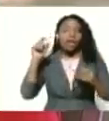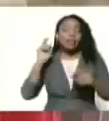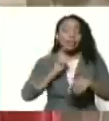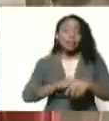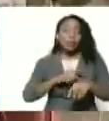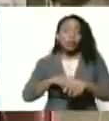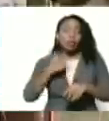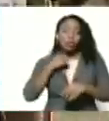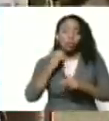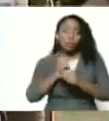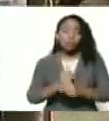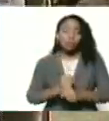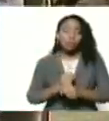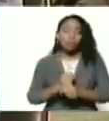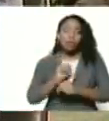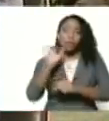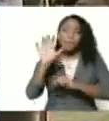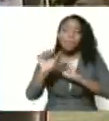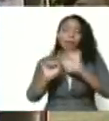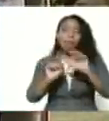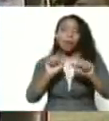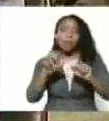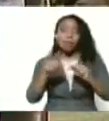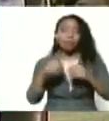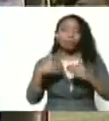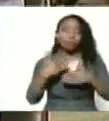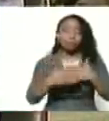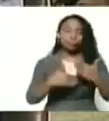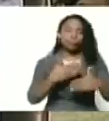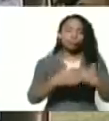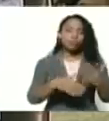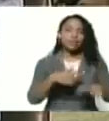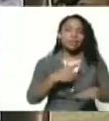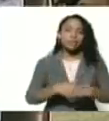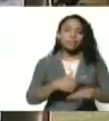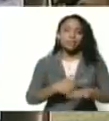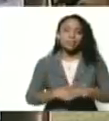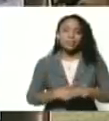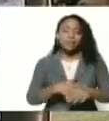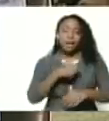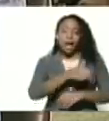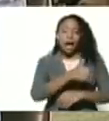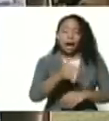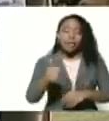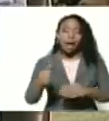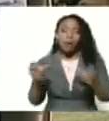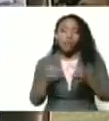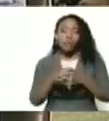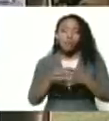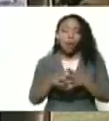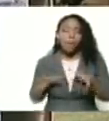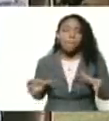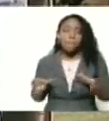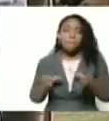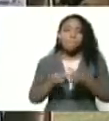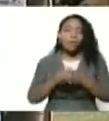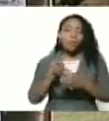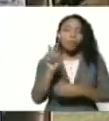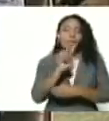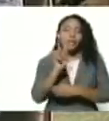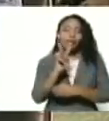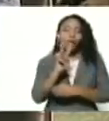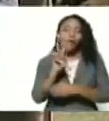ir alcanzando de manera paulatina, pues en promedio cada comité agrupa